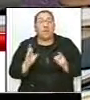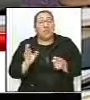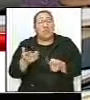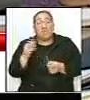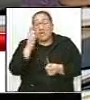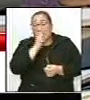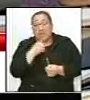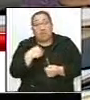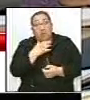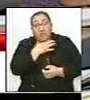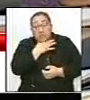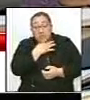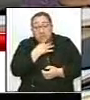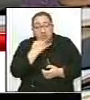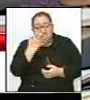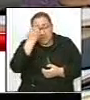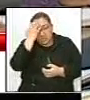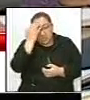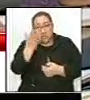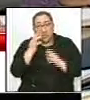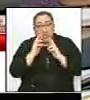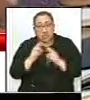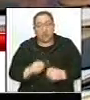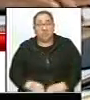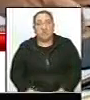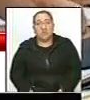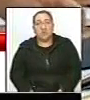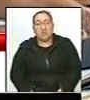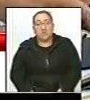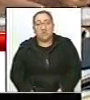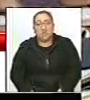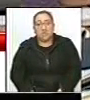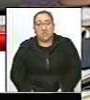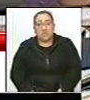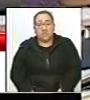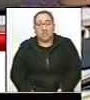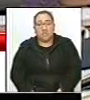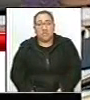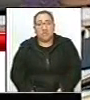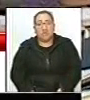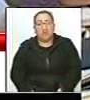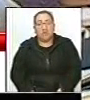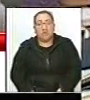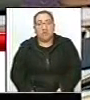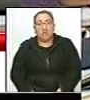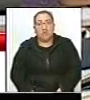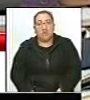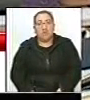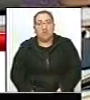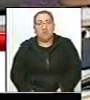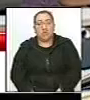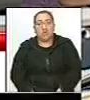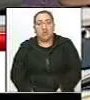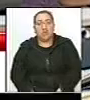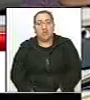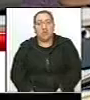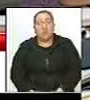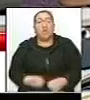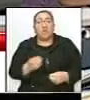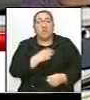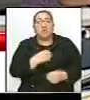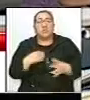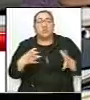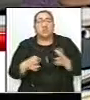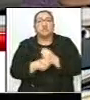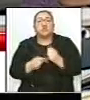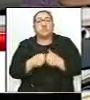ministro, y me gustaría saber de su respuesta y tal vez de su compromiso para ver cómo es que el Ejecutivo asume la responsabilidad siguiente.